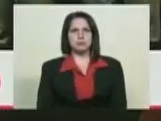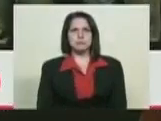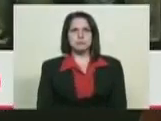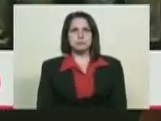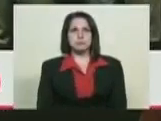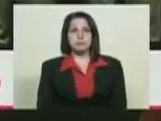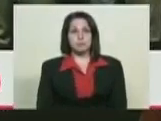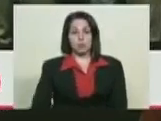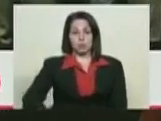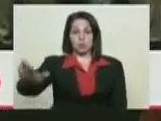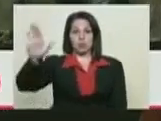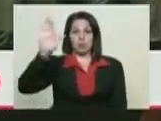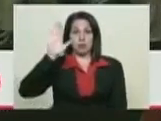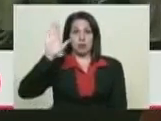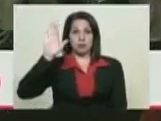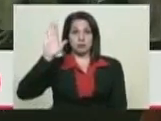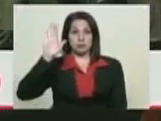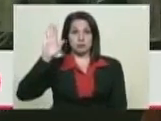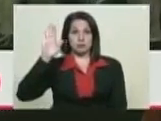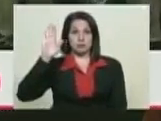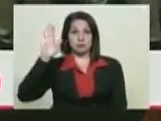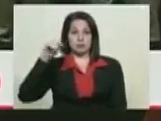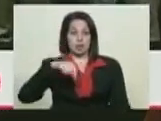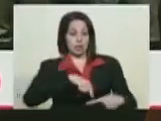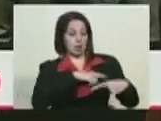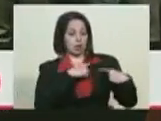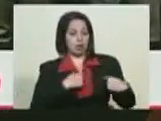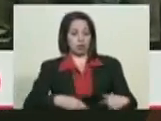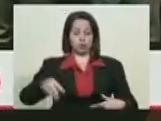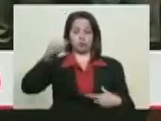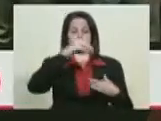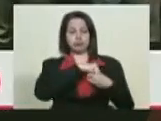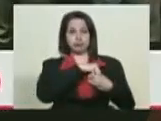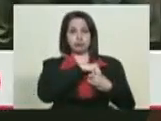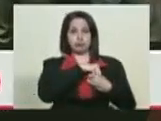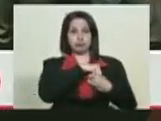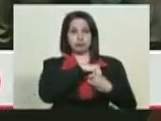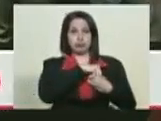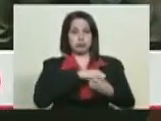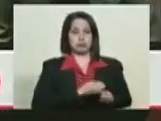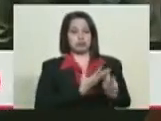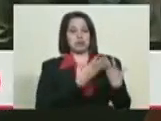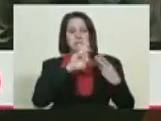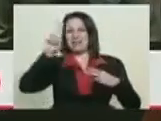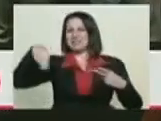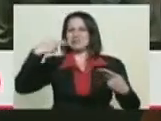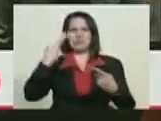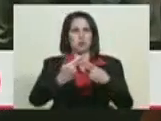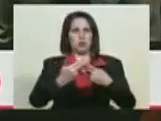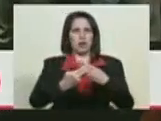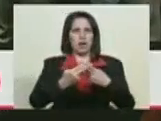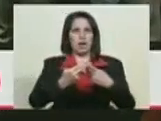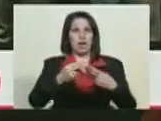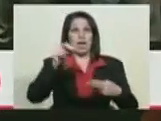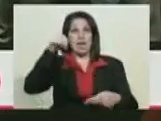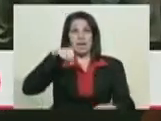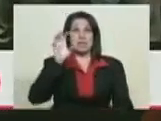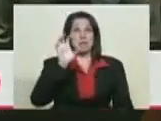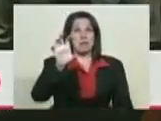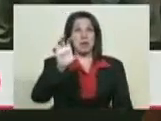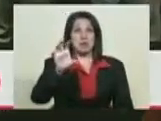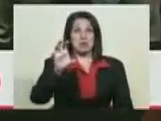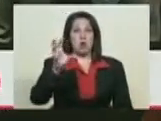que jurar desde el corazón que más nunca en este país va a volver